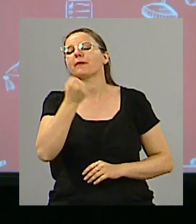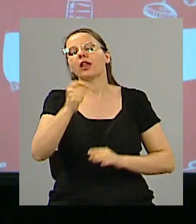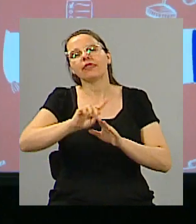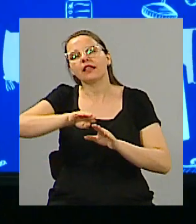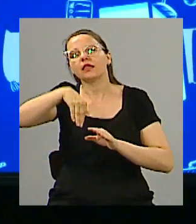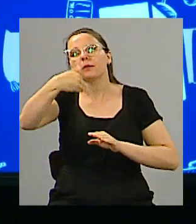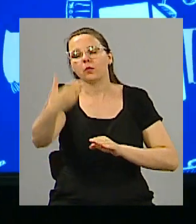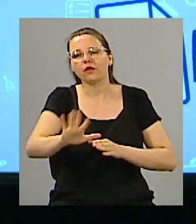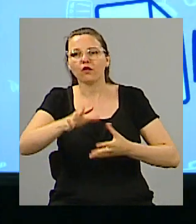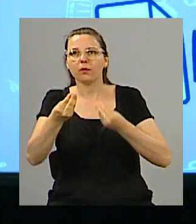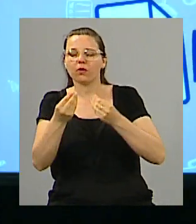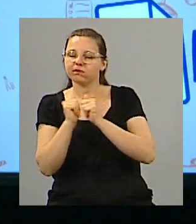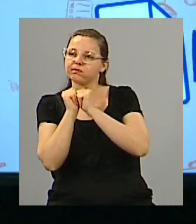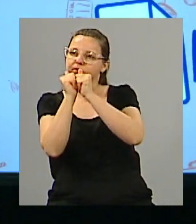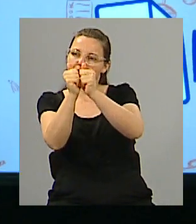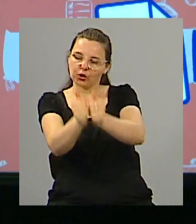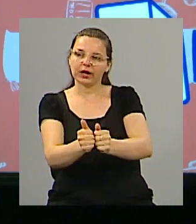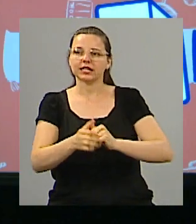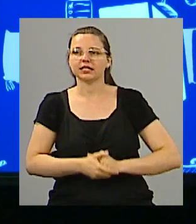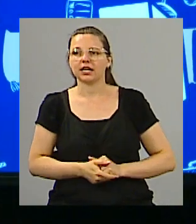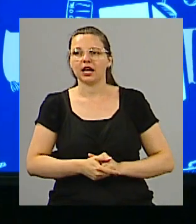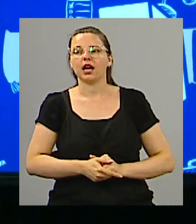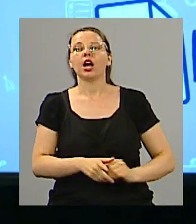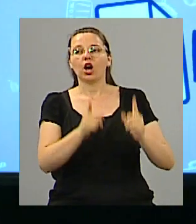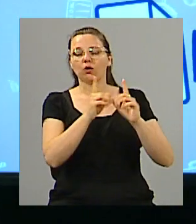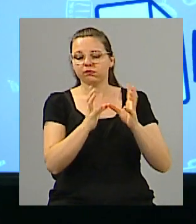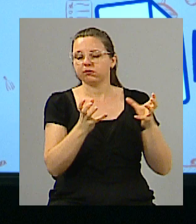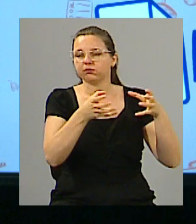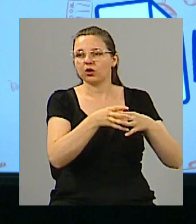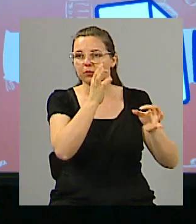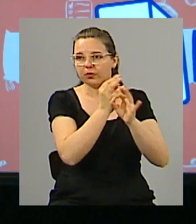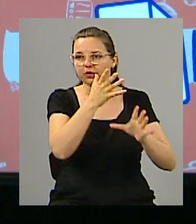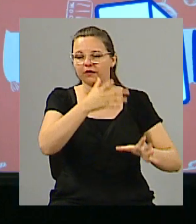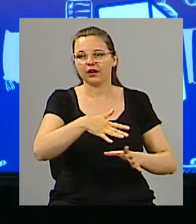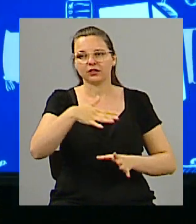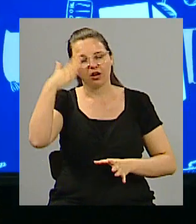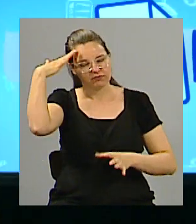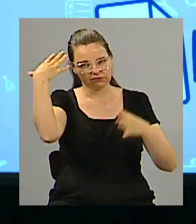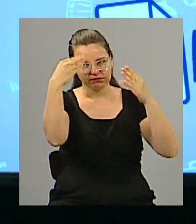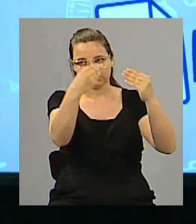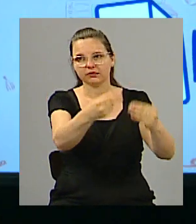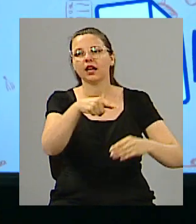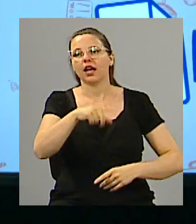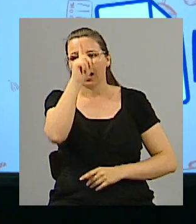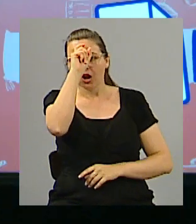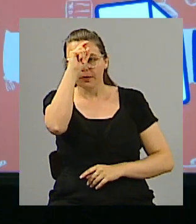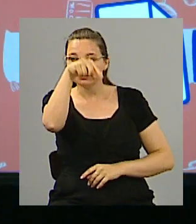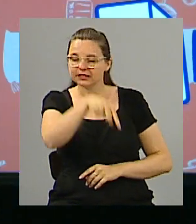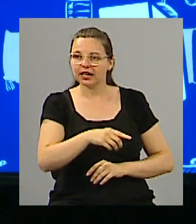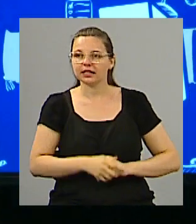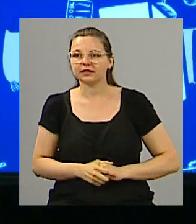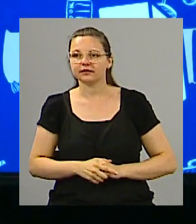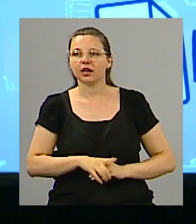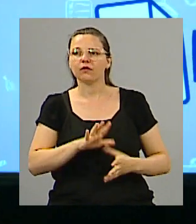el acompañamiento. Hay un grupo de profesionales altamente capacitados en los centros de salud, en los hospitales, que son quienes acompañan